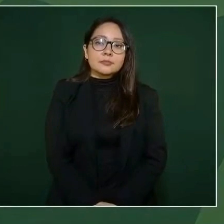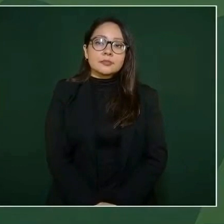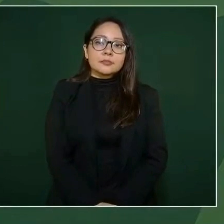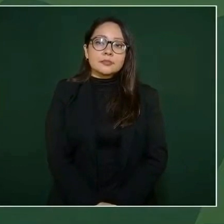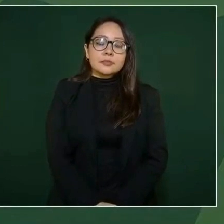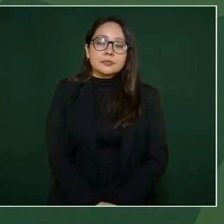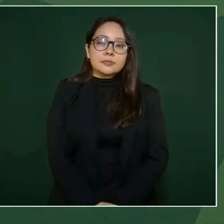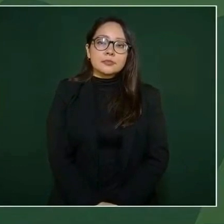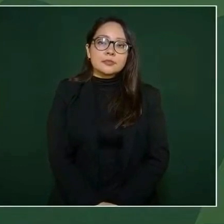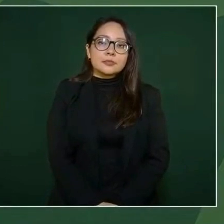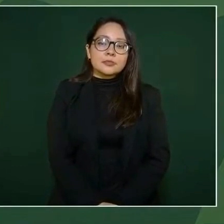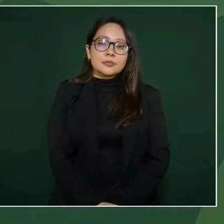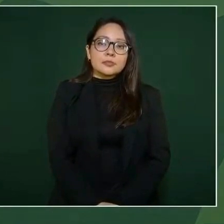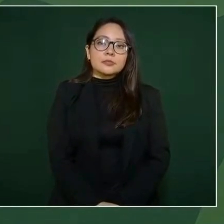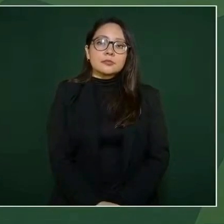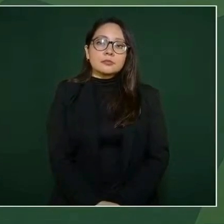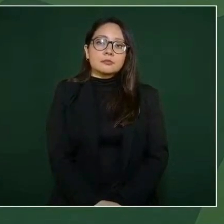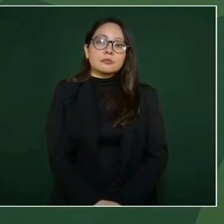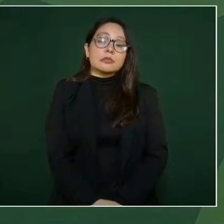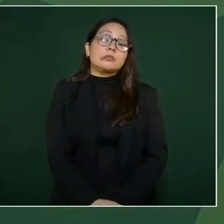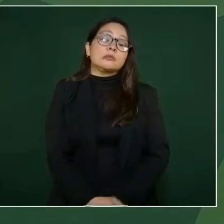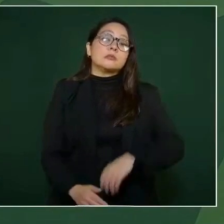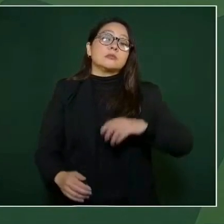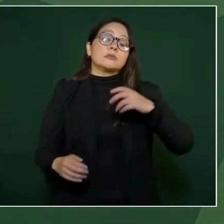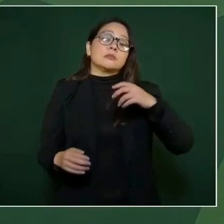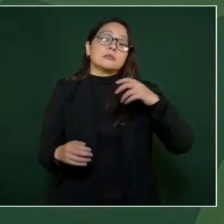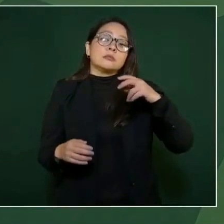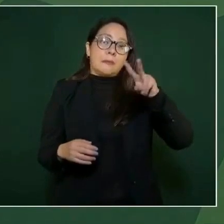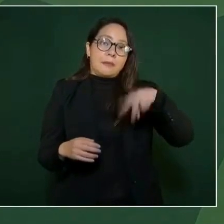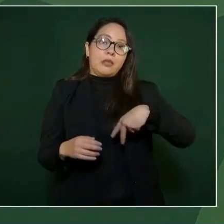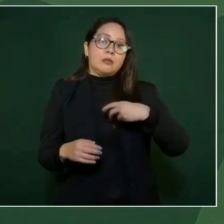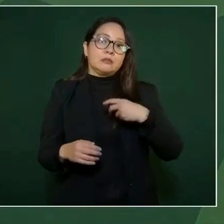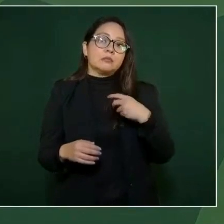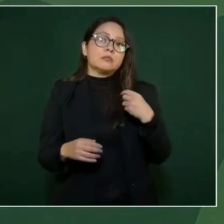pues el presidente nombraba.